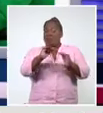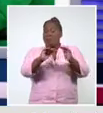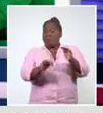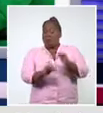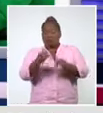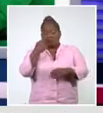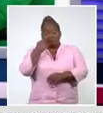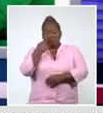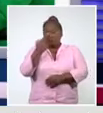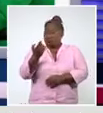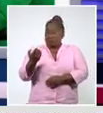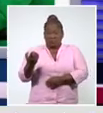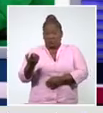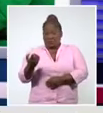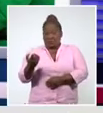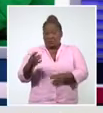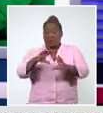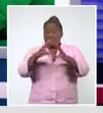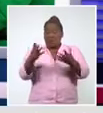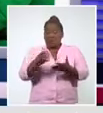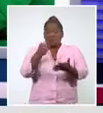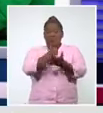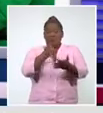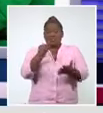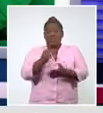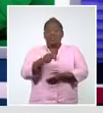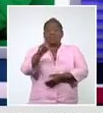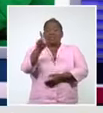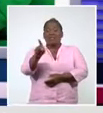ayer el mundo confirmó